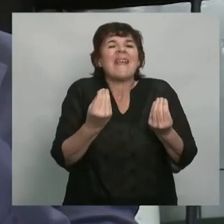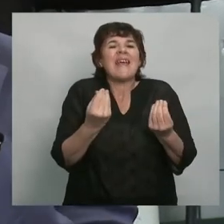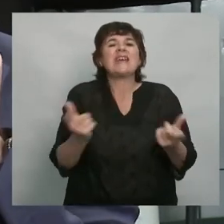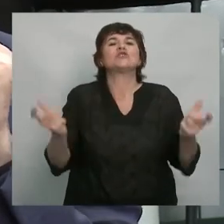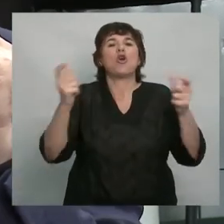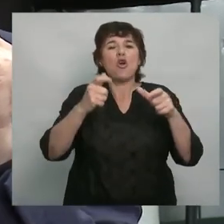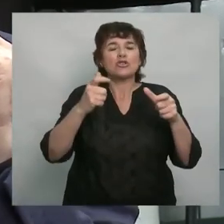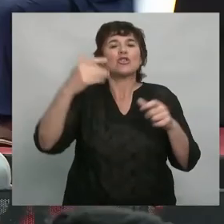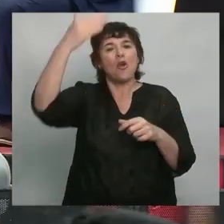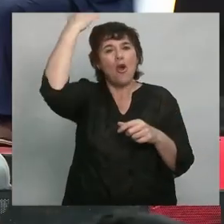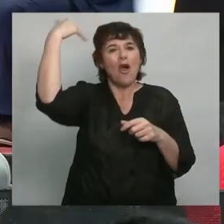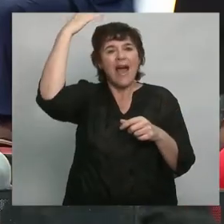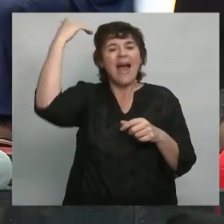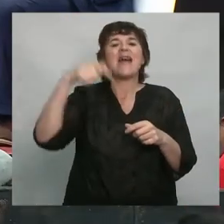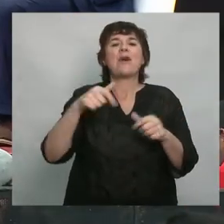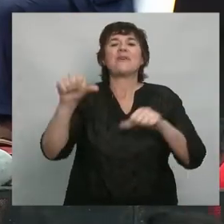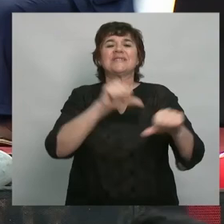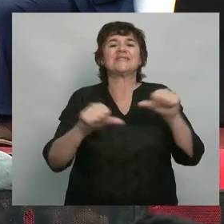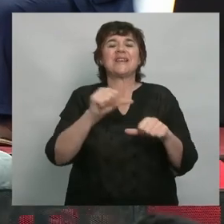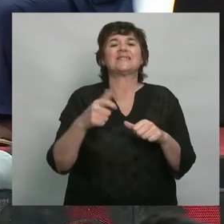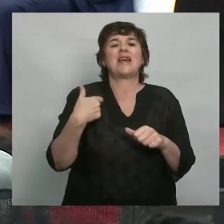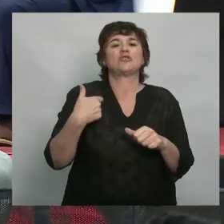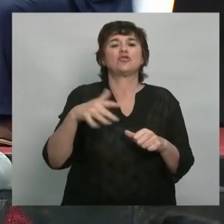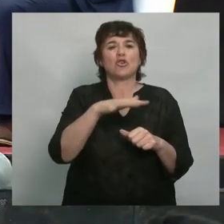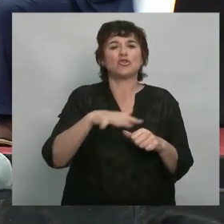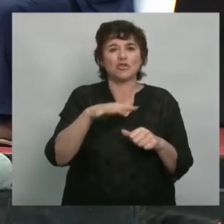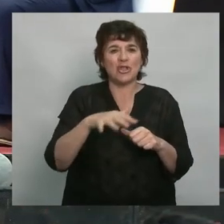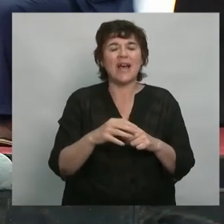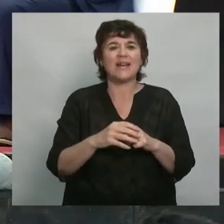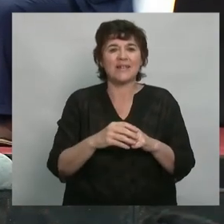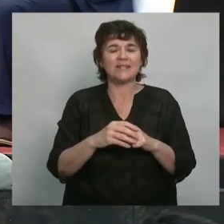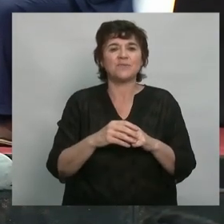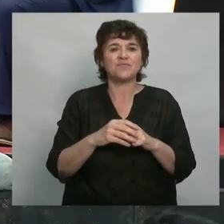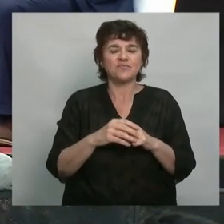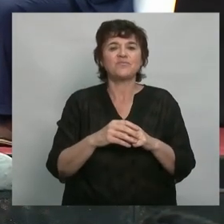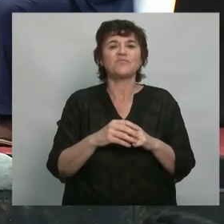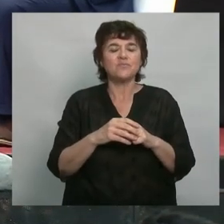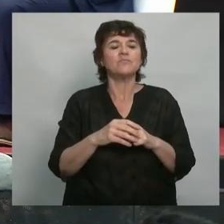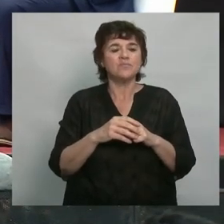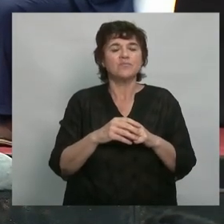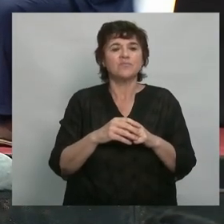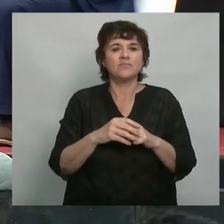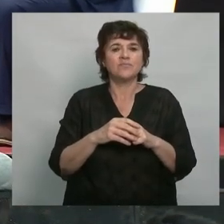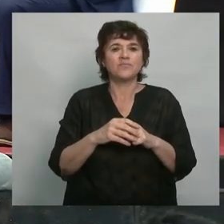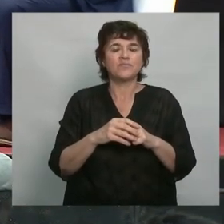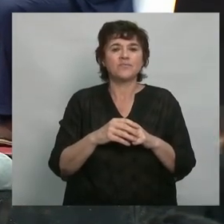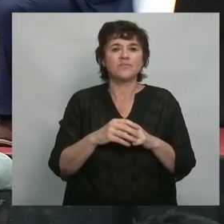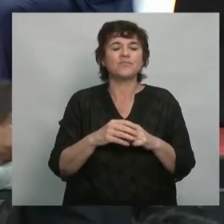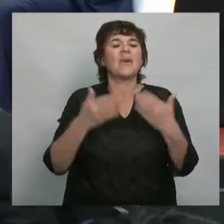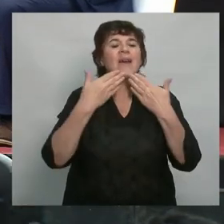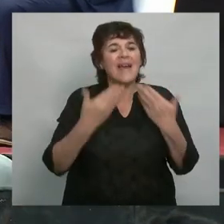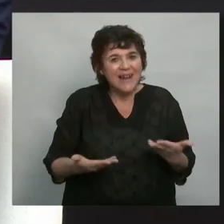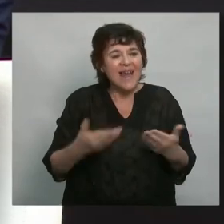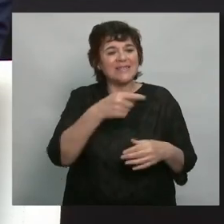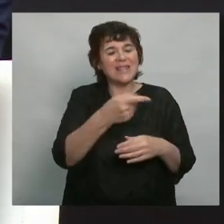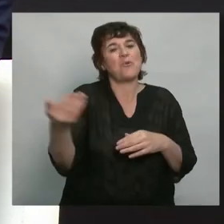Ciencias Sociales y los desafíos que hoy se plantea ante un mundo en convulsión. Gracias, Edni,